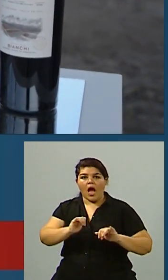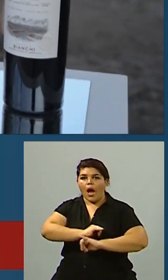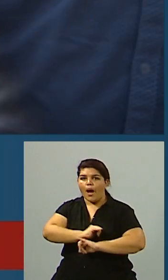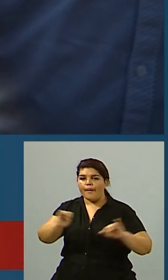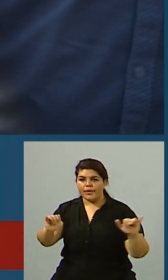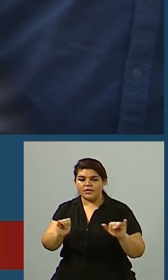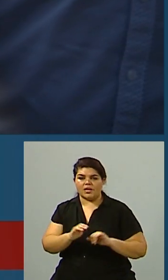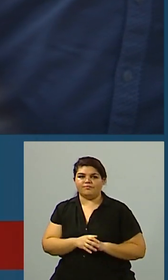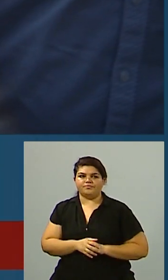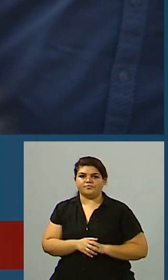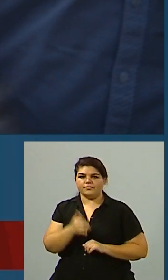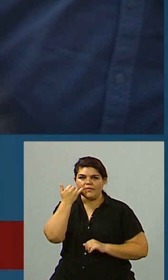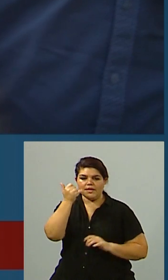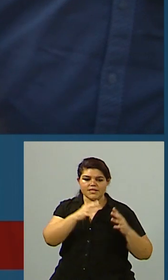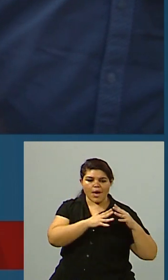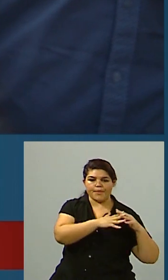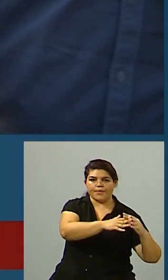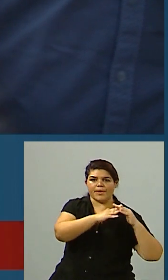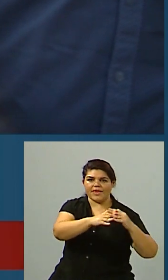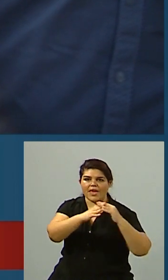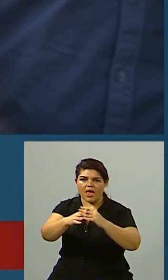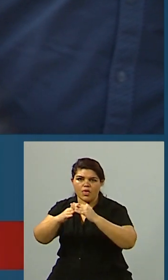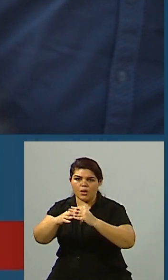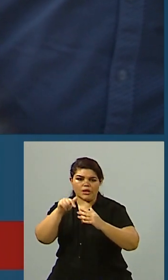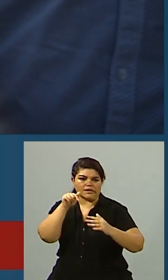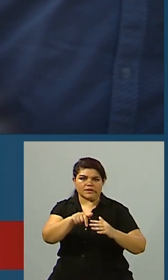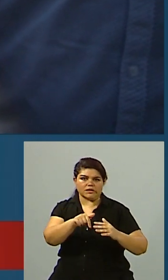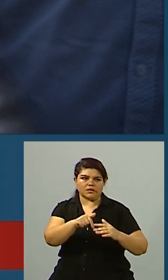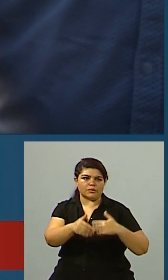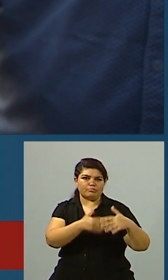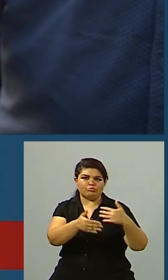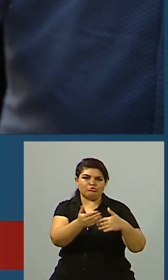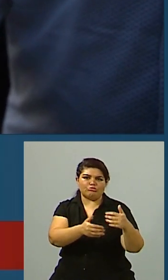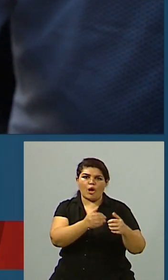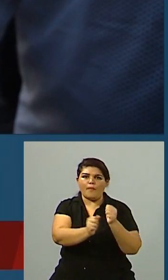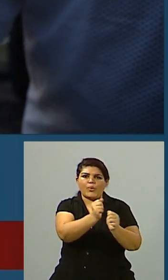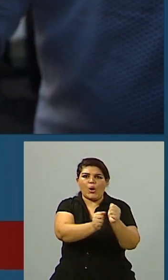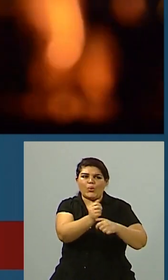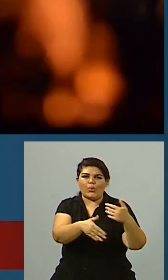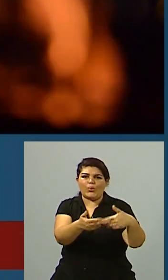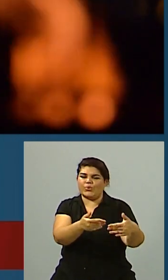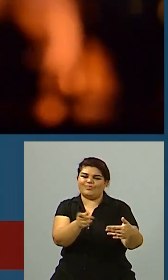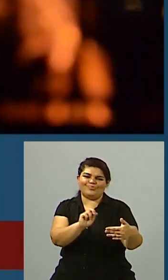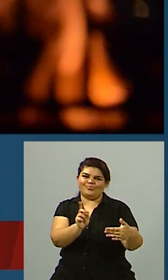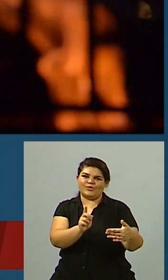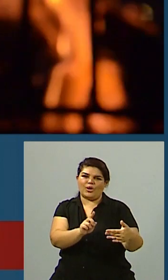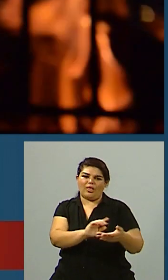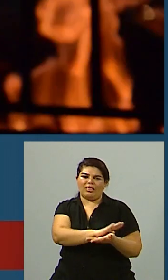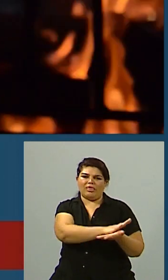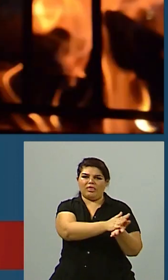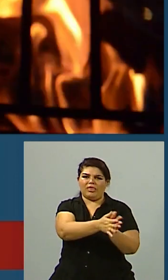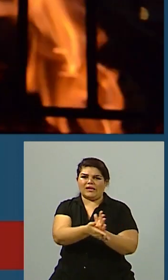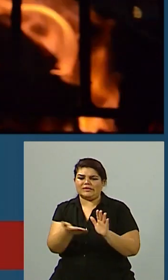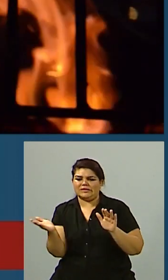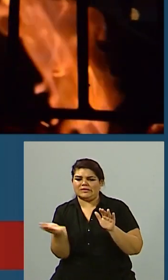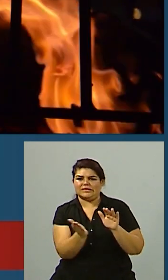la provincia, que nosotros entendemos que es un número que todavía no refleja la realidad, ya que se requiere